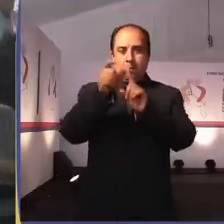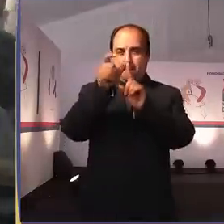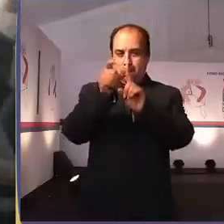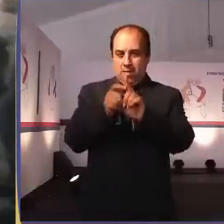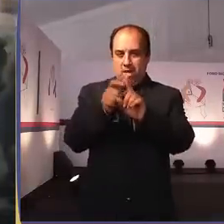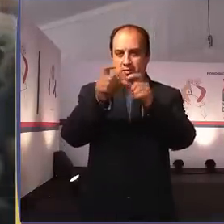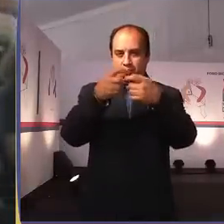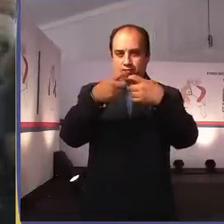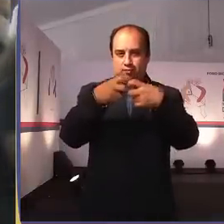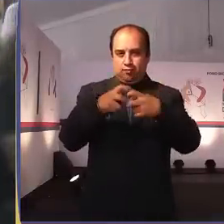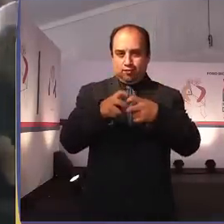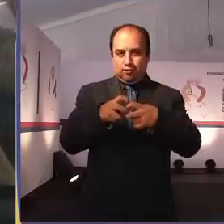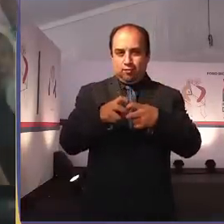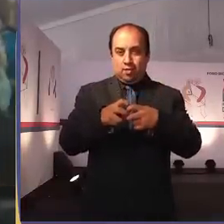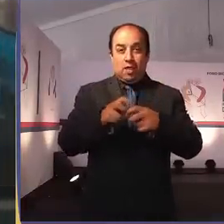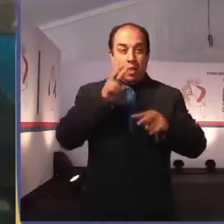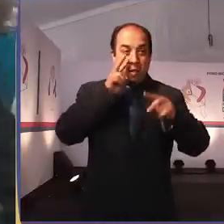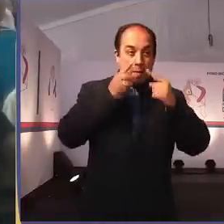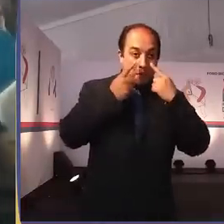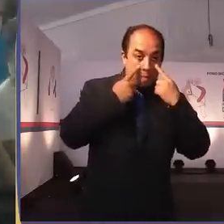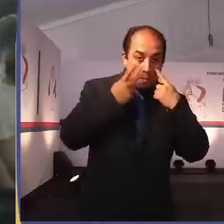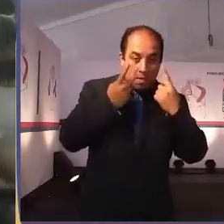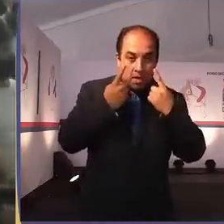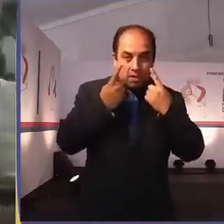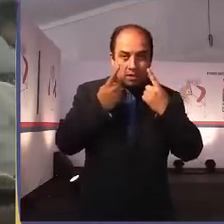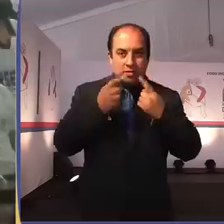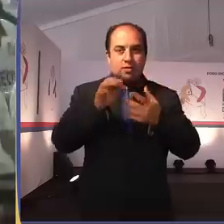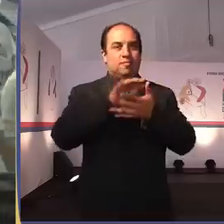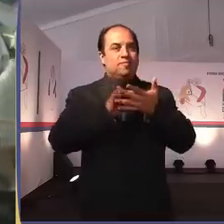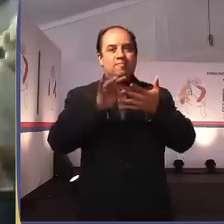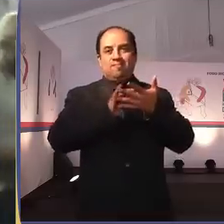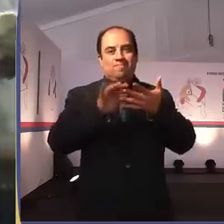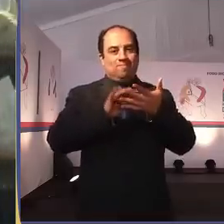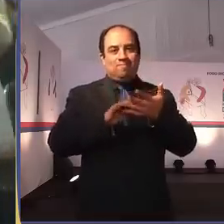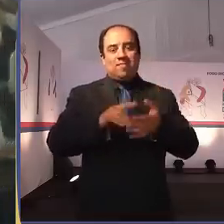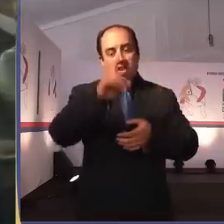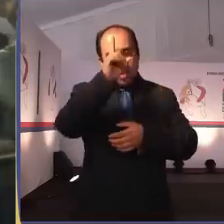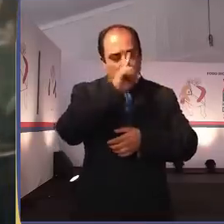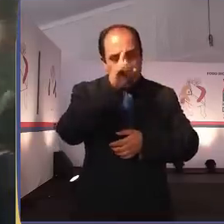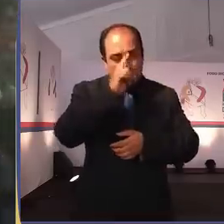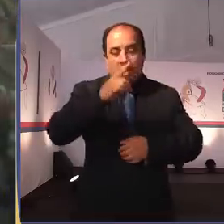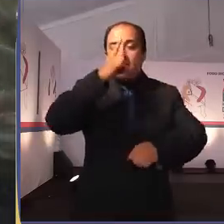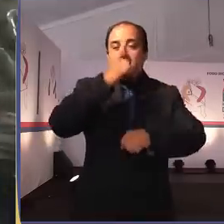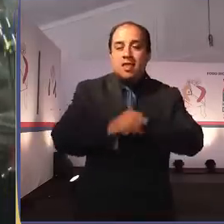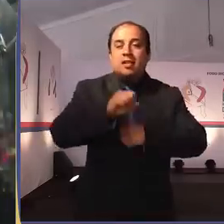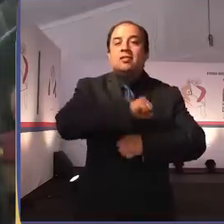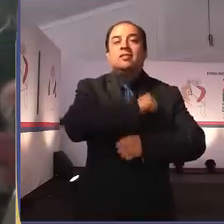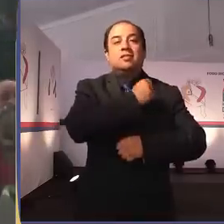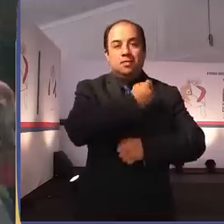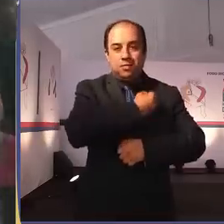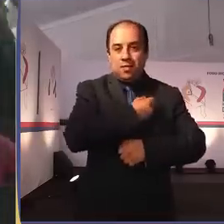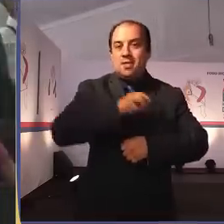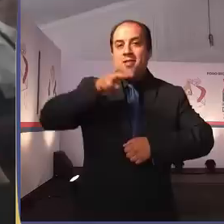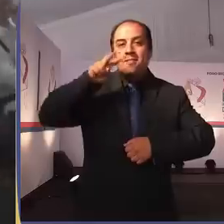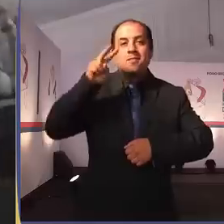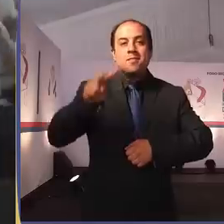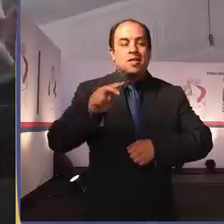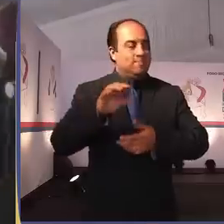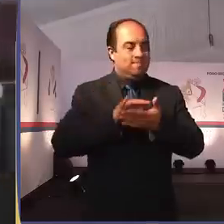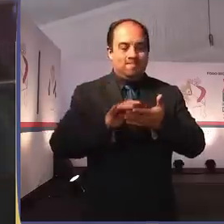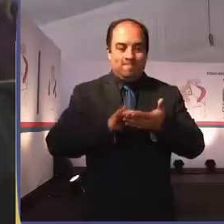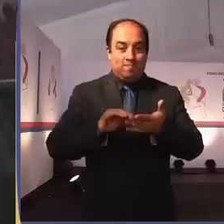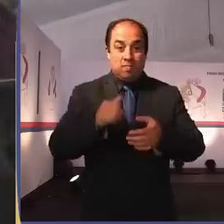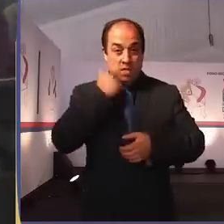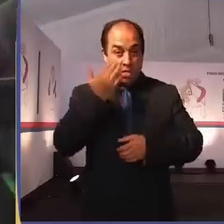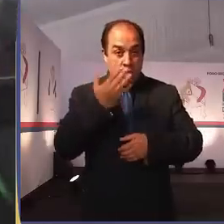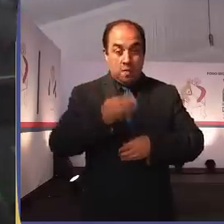vista, por leer, por eso les digo que no lean, hace daño a la salud. De verdad, no lean. O sea,